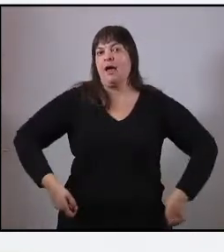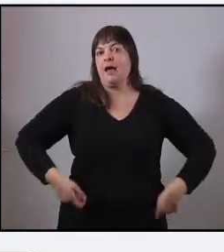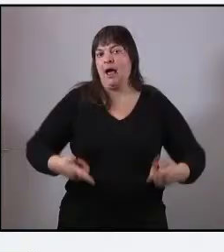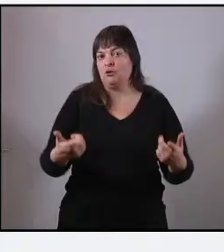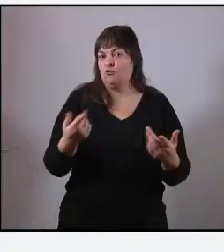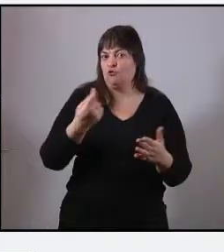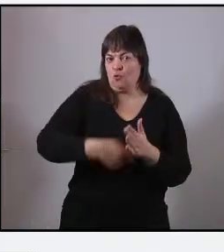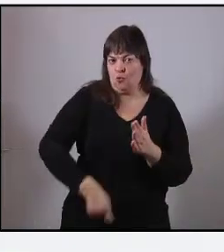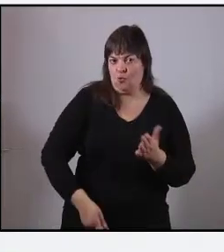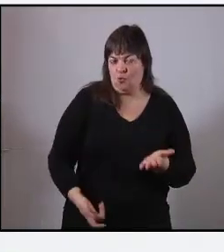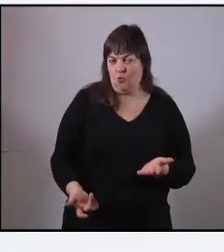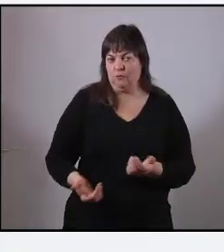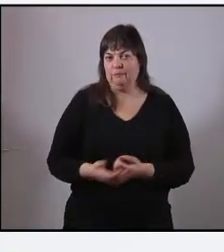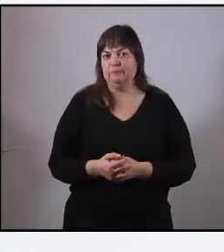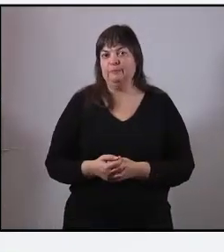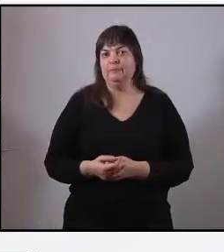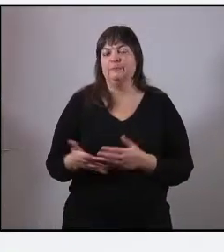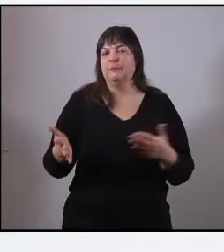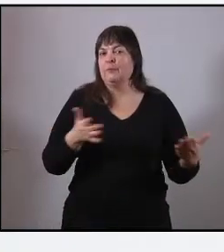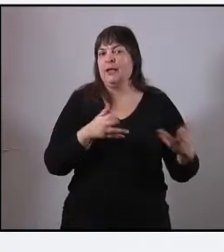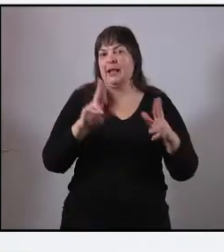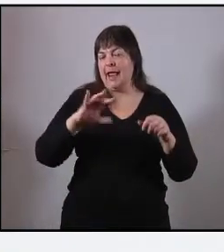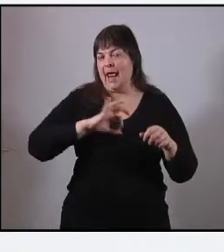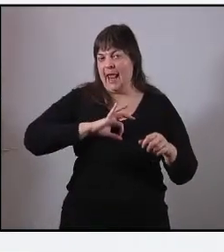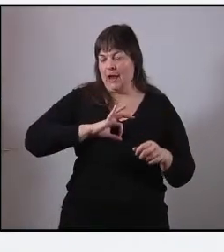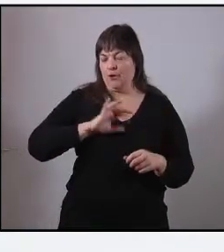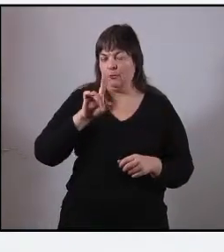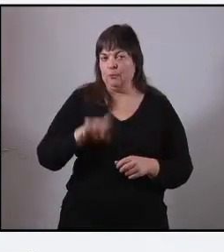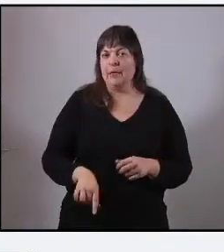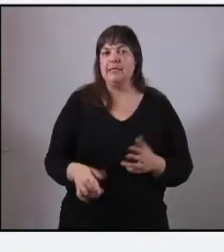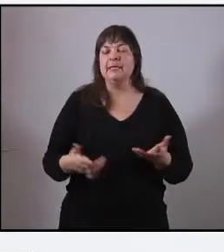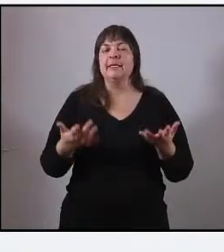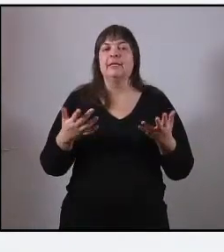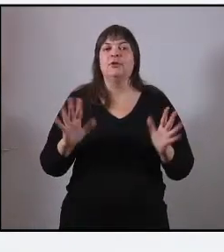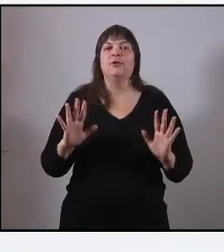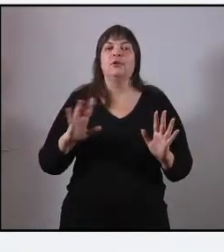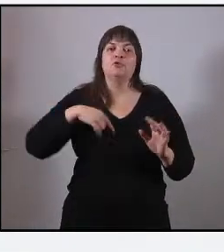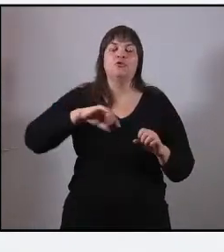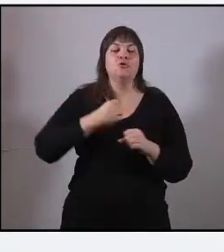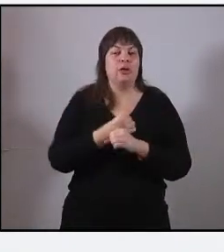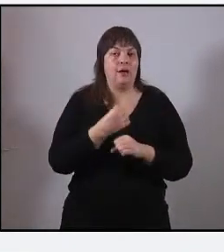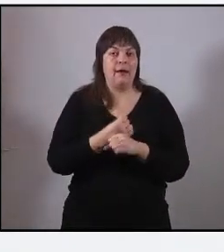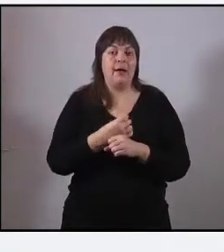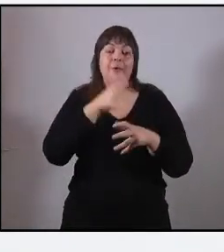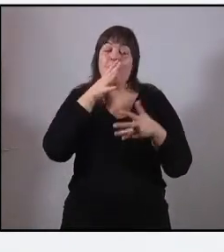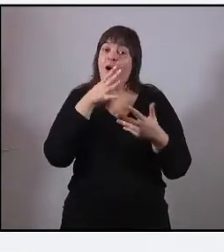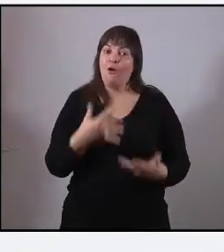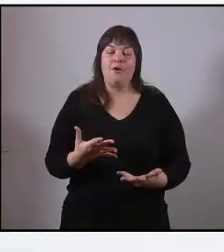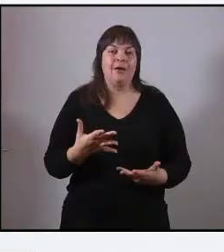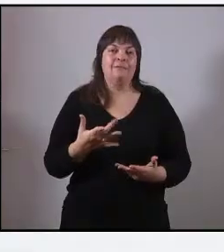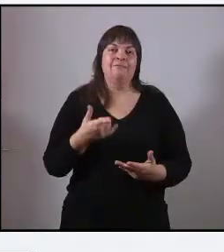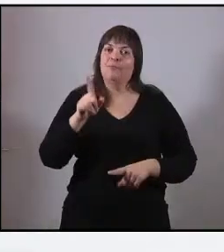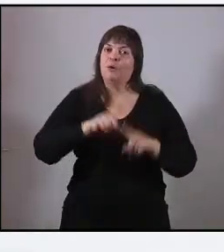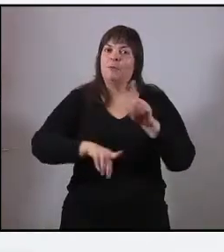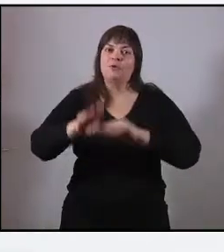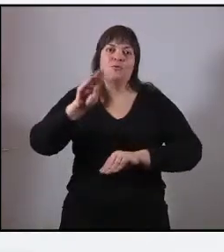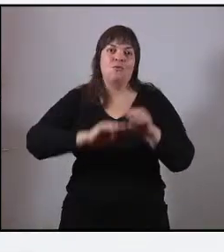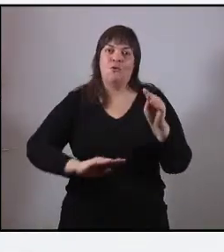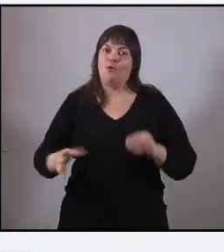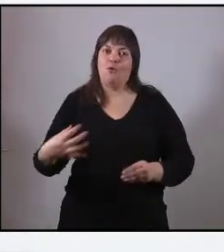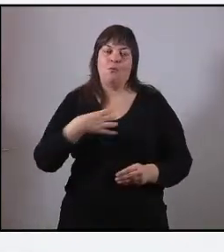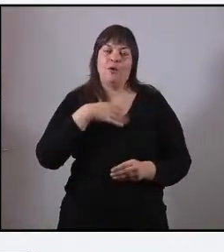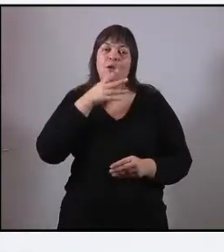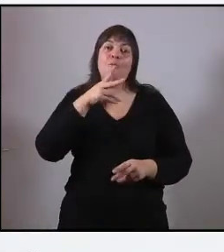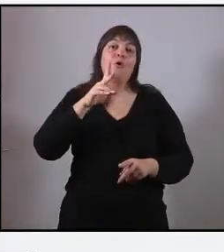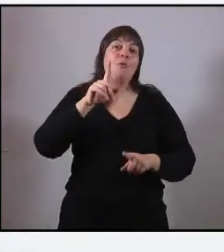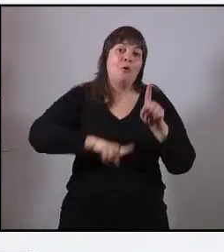duros en esa cuesta de enero. Seguimos trabajando en ello, pero a día de hoy no podemos solventar ese problema técnico que